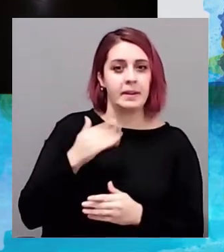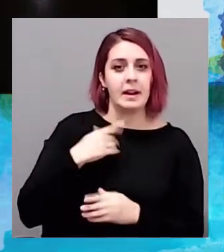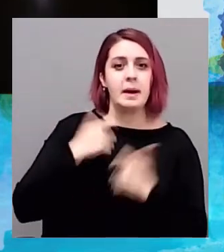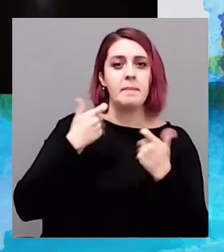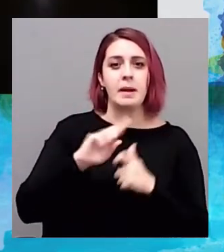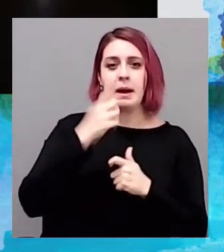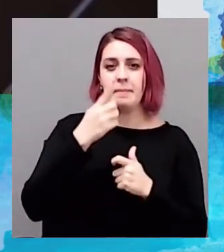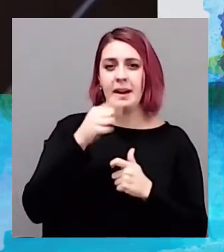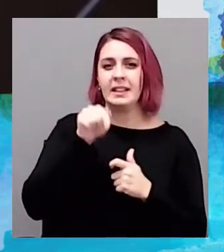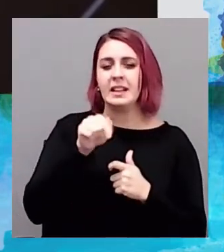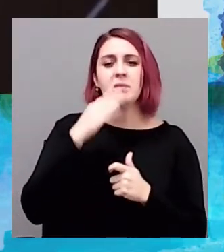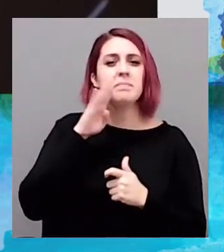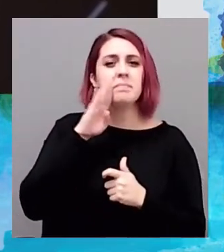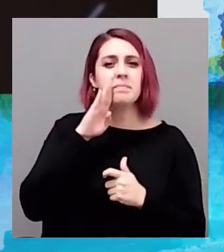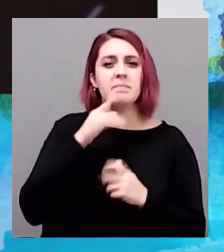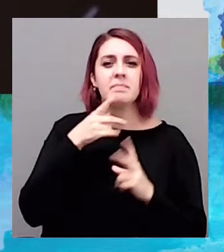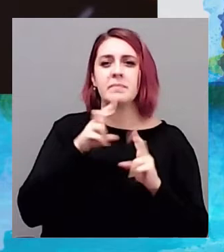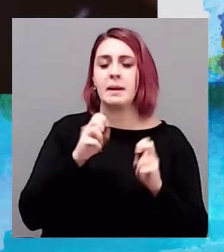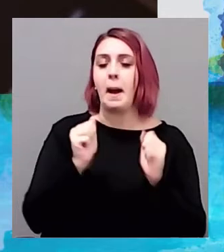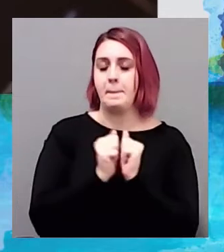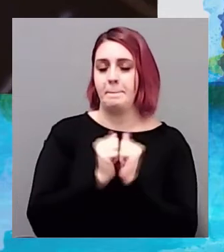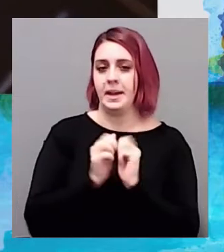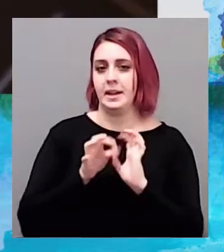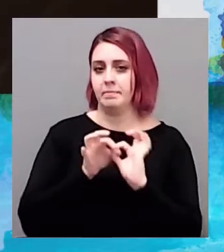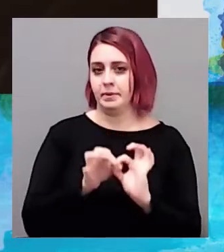y como he dicho trata sobre la piedra.